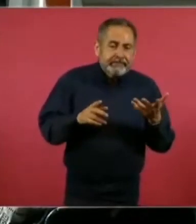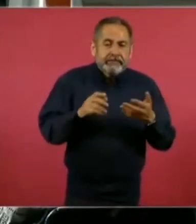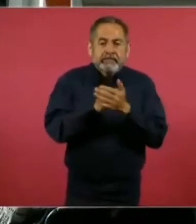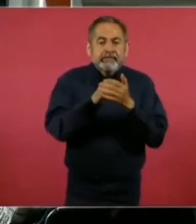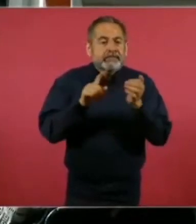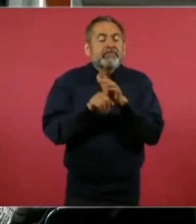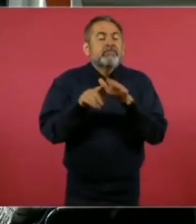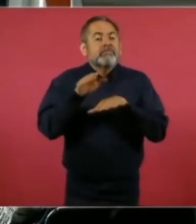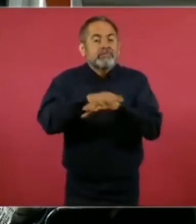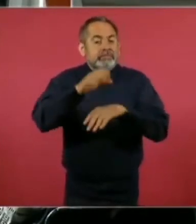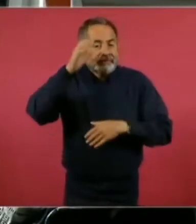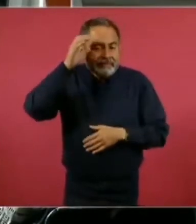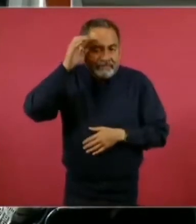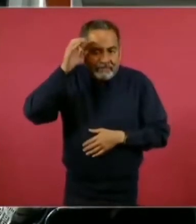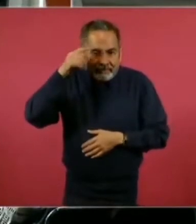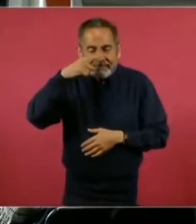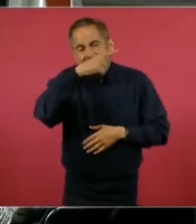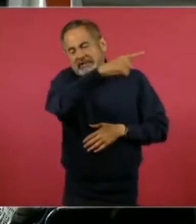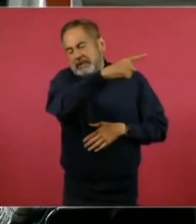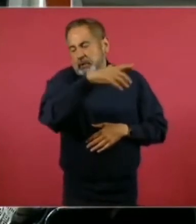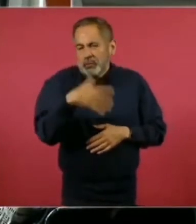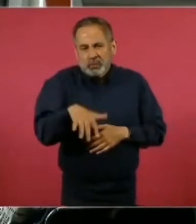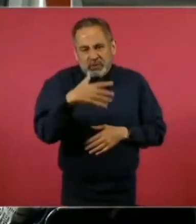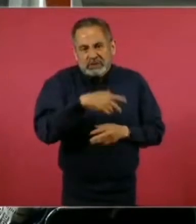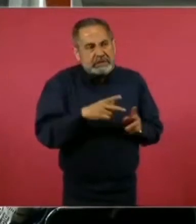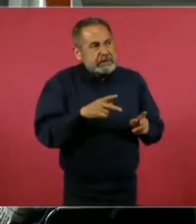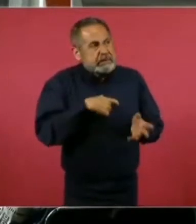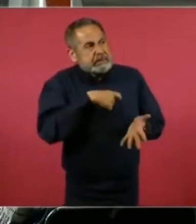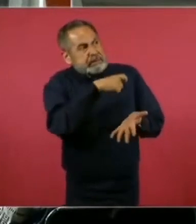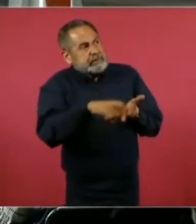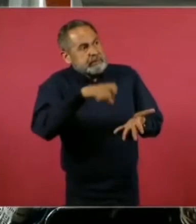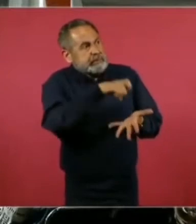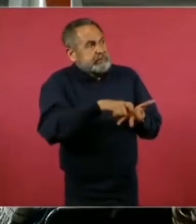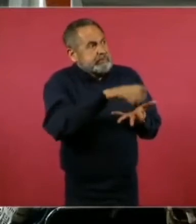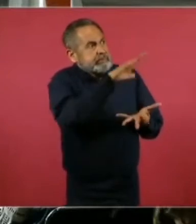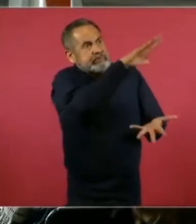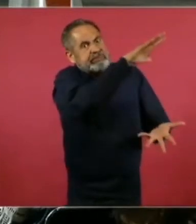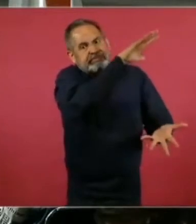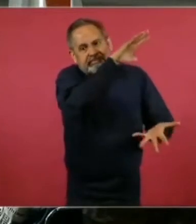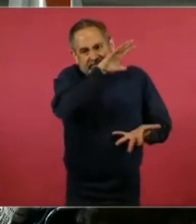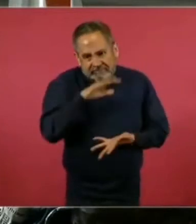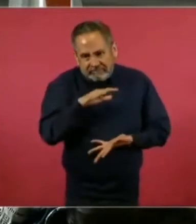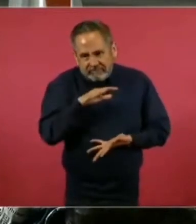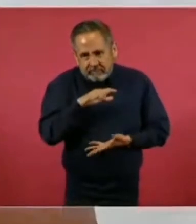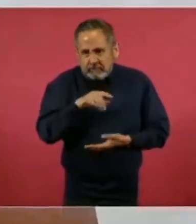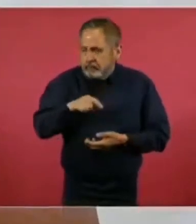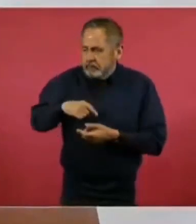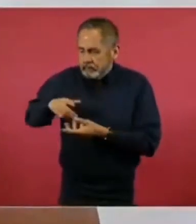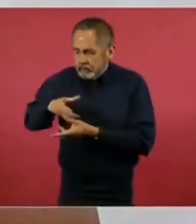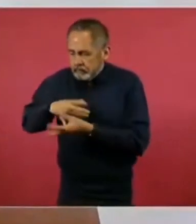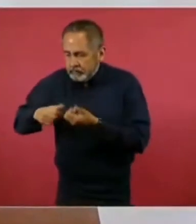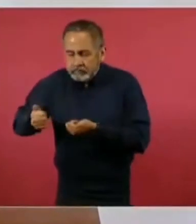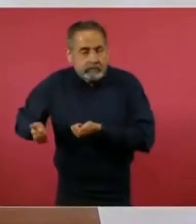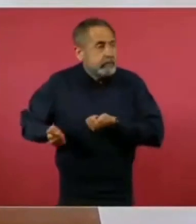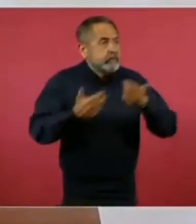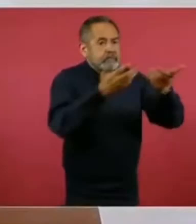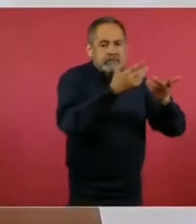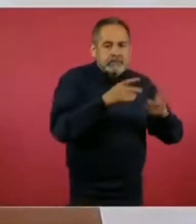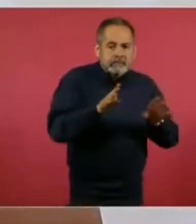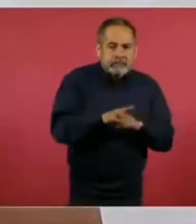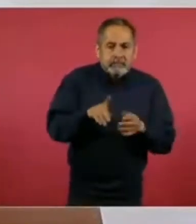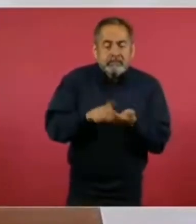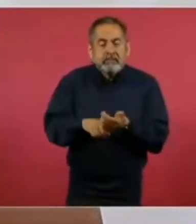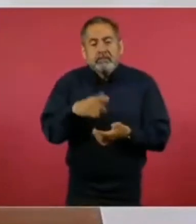Con relación a China, es más lo que nosotros compramos de China, contrabando muy duro que lo que